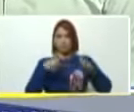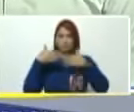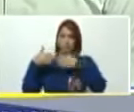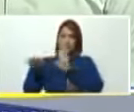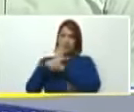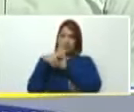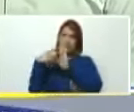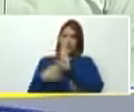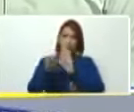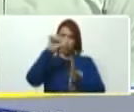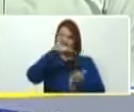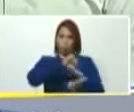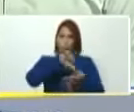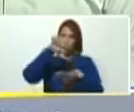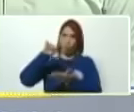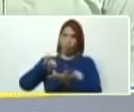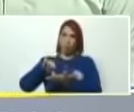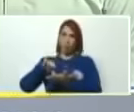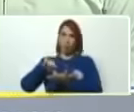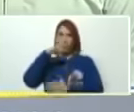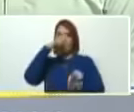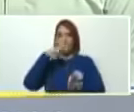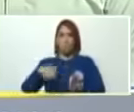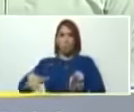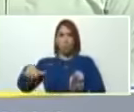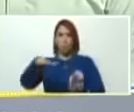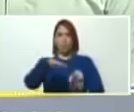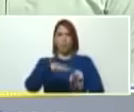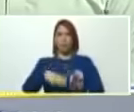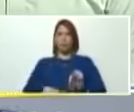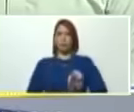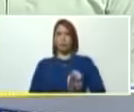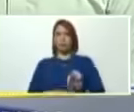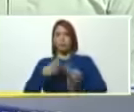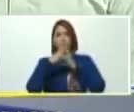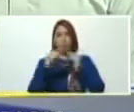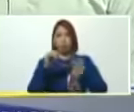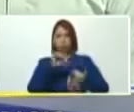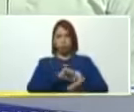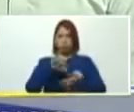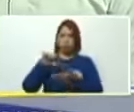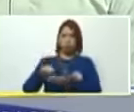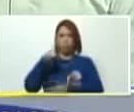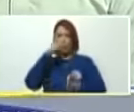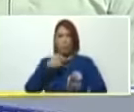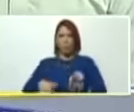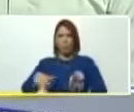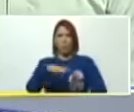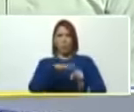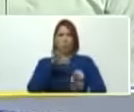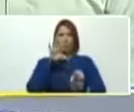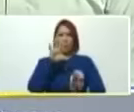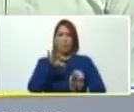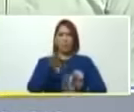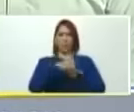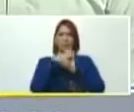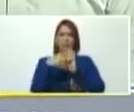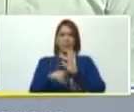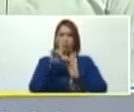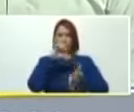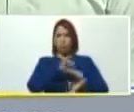a la ciudad del pueblo en todas ciudades y pueblos del país. El derecho a la ciudad,